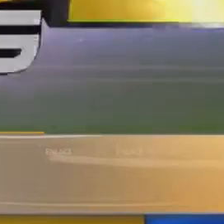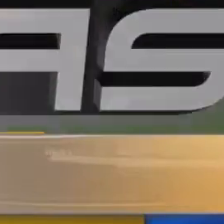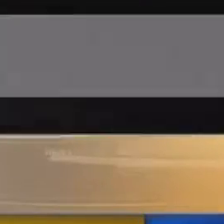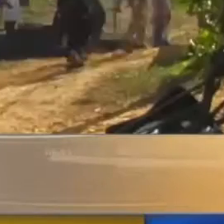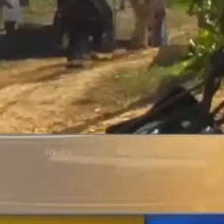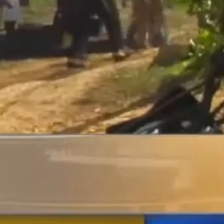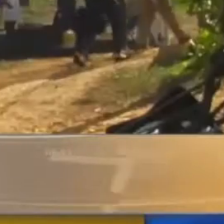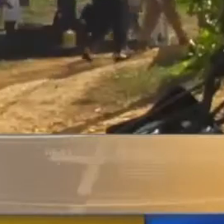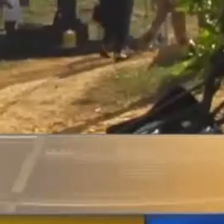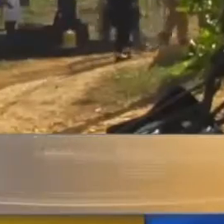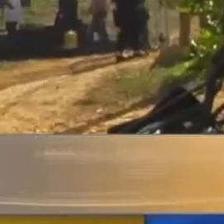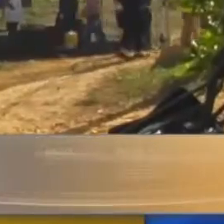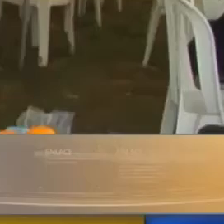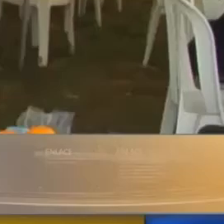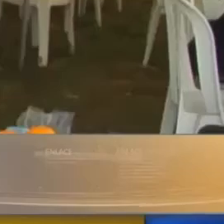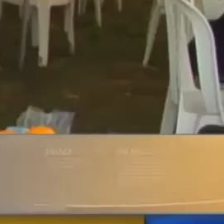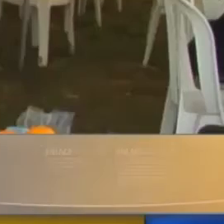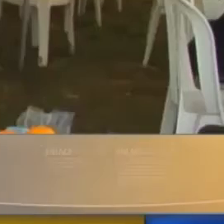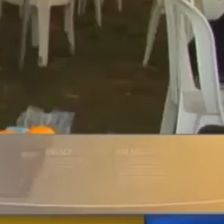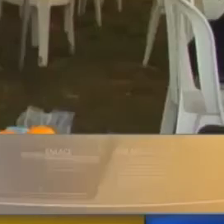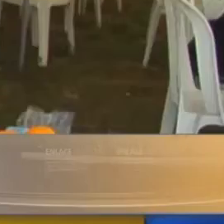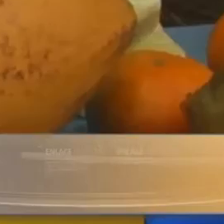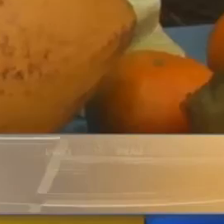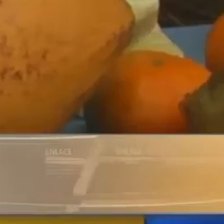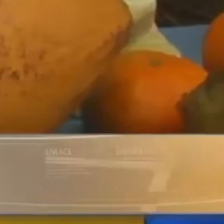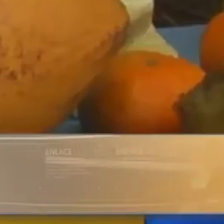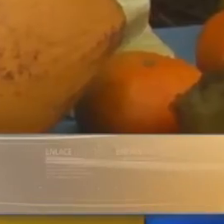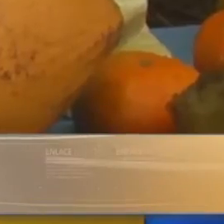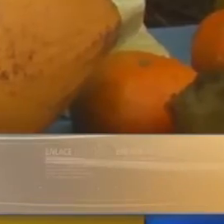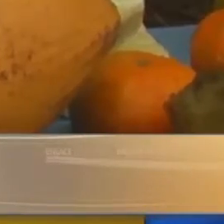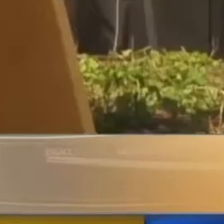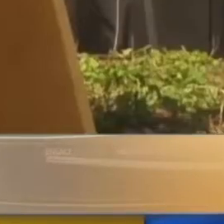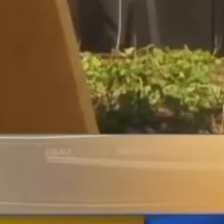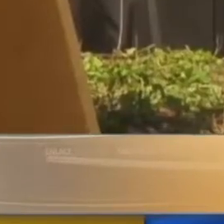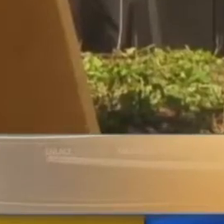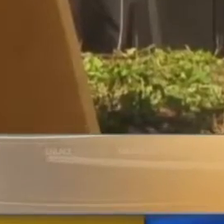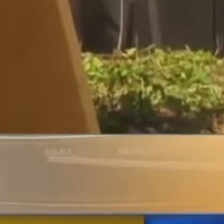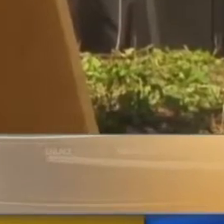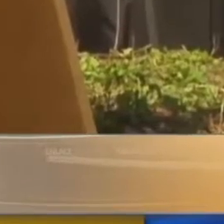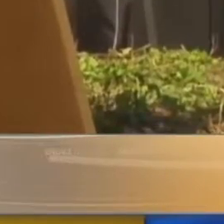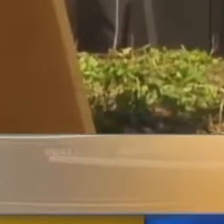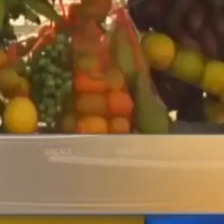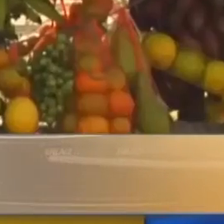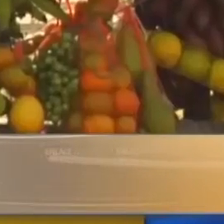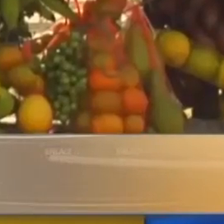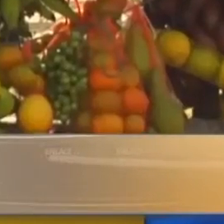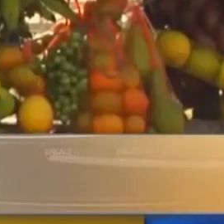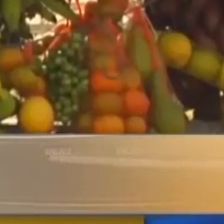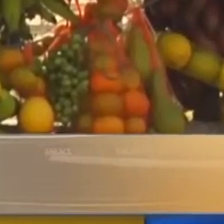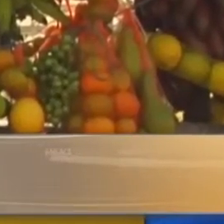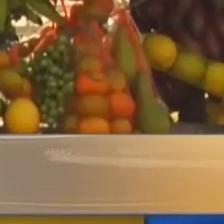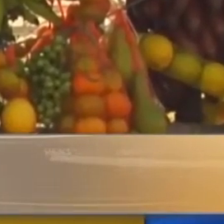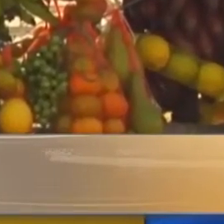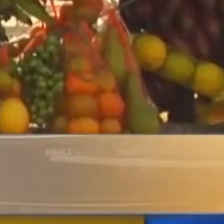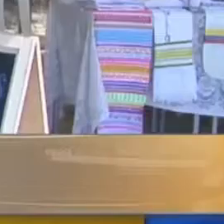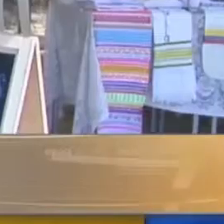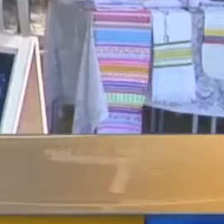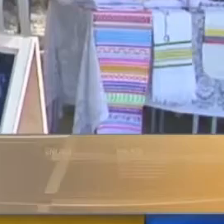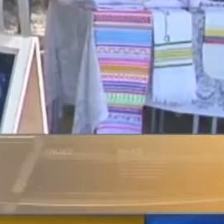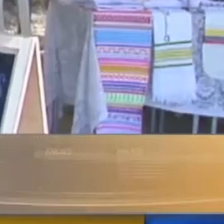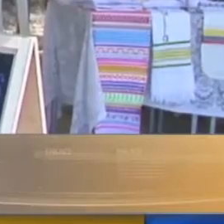laicos y al cierre el pasado mes de octubre las comunidades campesinas residentes en inmediaciones al embalse tomó coro de la central hidroeléctrica